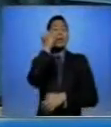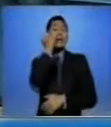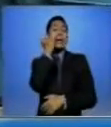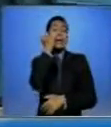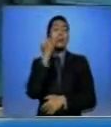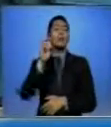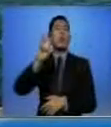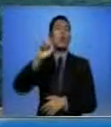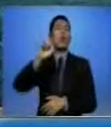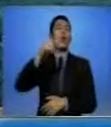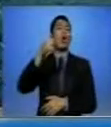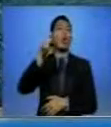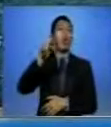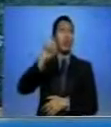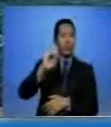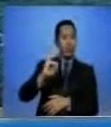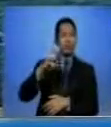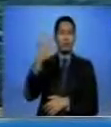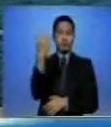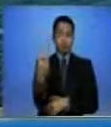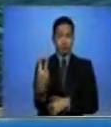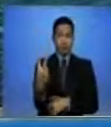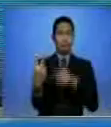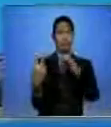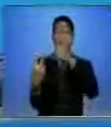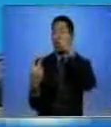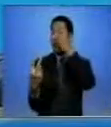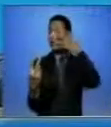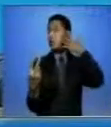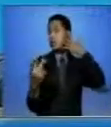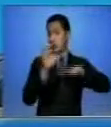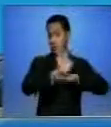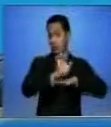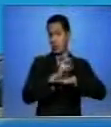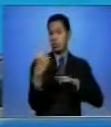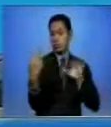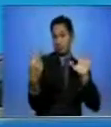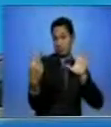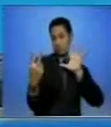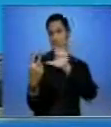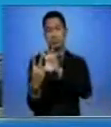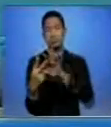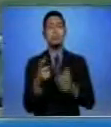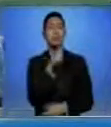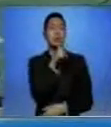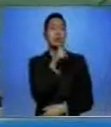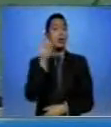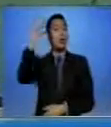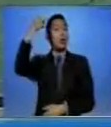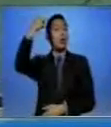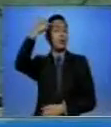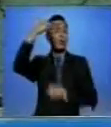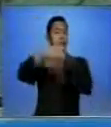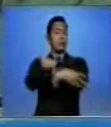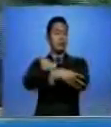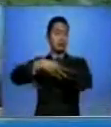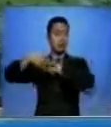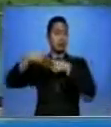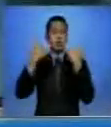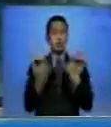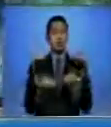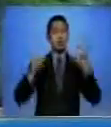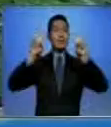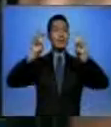la cuenca del río Chiripungo en la Amazonía ecuatoriana. El hecho fue confirmado por el gobernador de Pastaza y está bajo